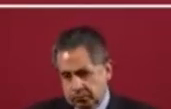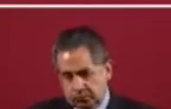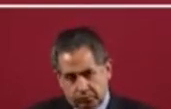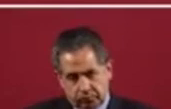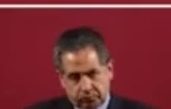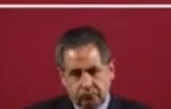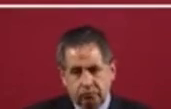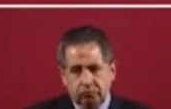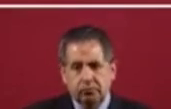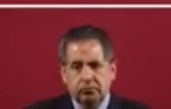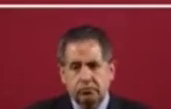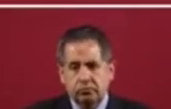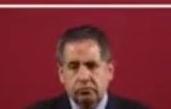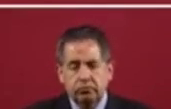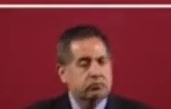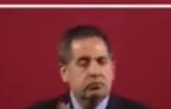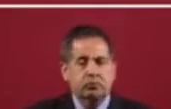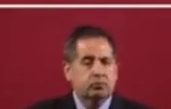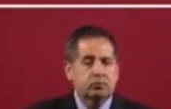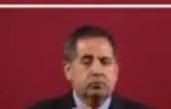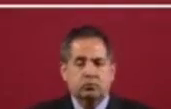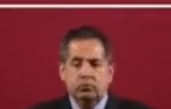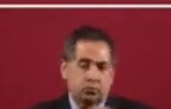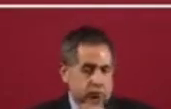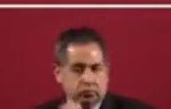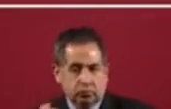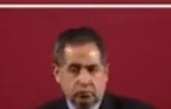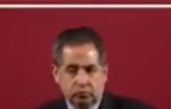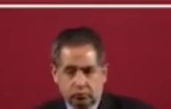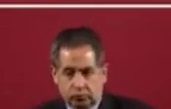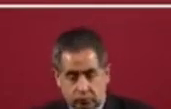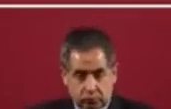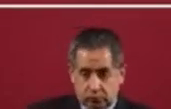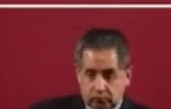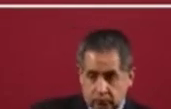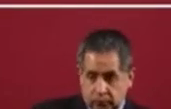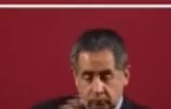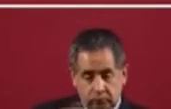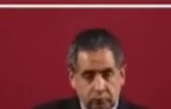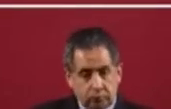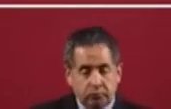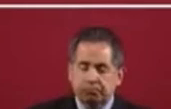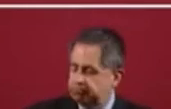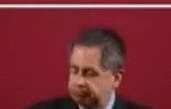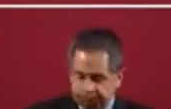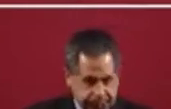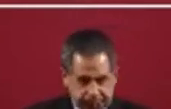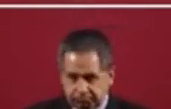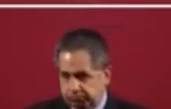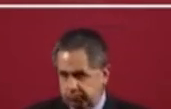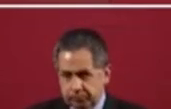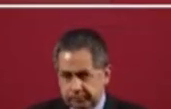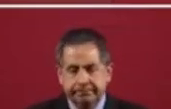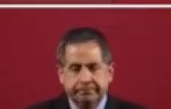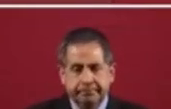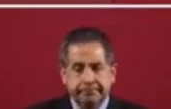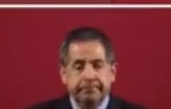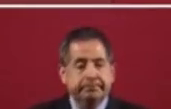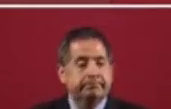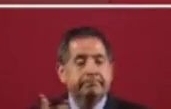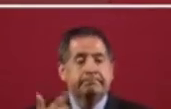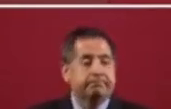de que no se van a crear impuestos nuevos ya les puedo decir que no va a haber